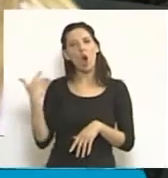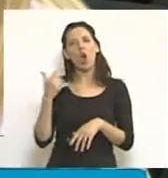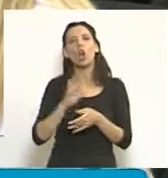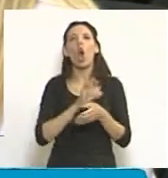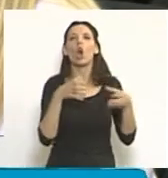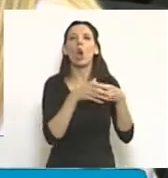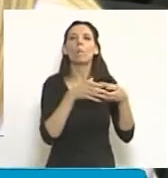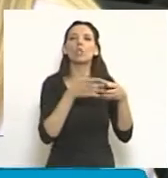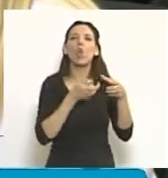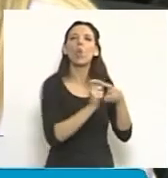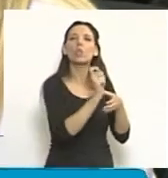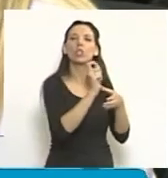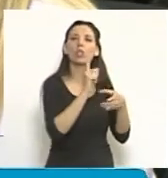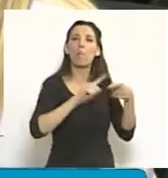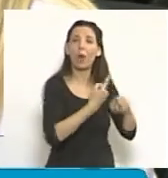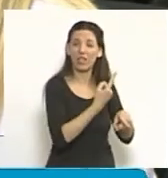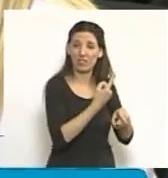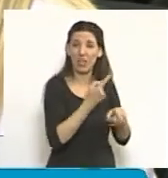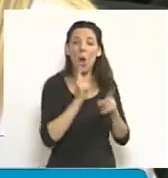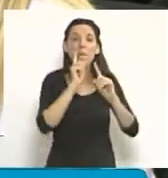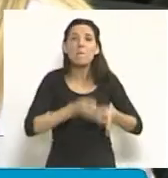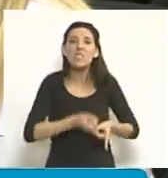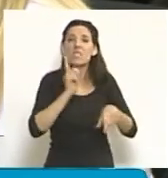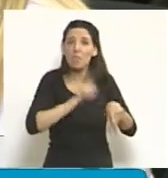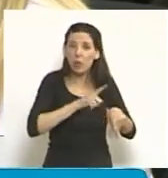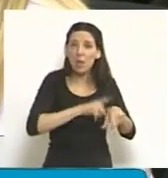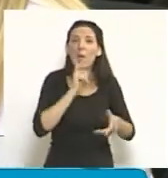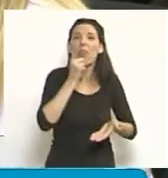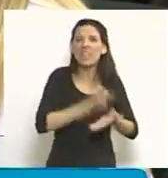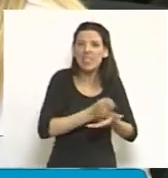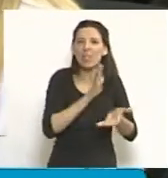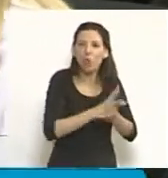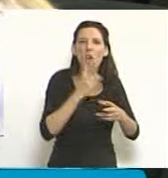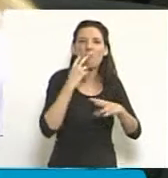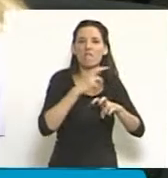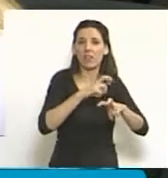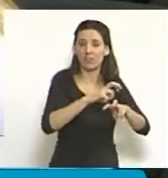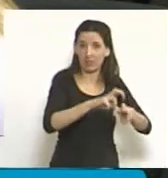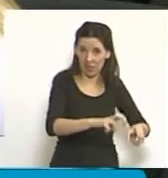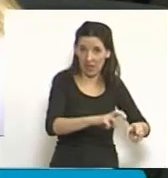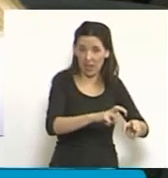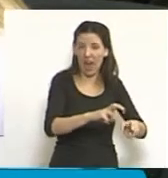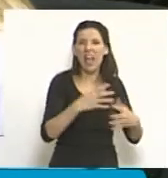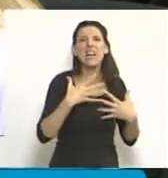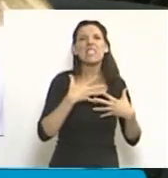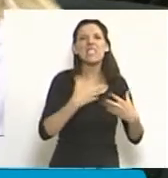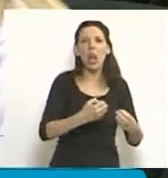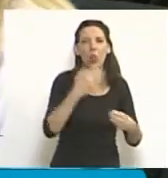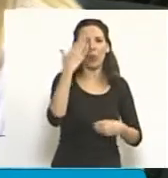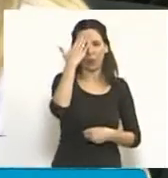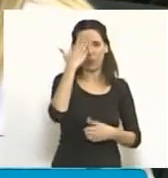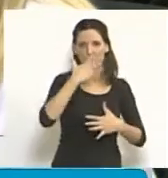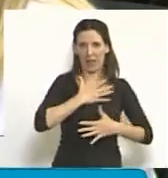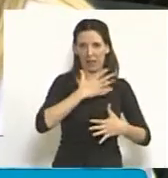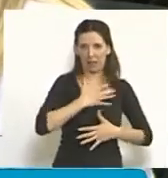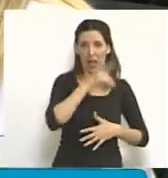Juicio Político de esta Cámara, en el mismo acto en que decidiera abrir un proceso de investigación sobre la salud física y mental de un juez de